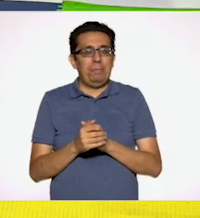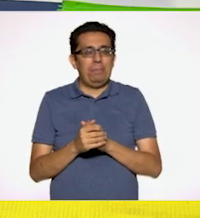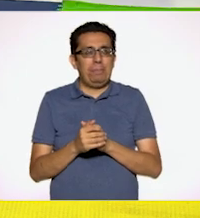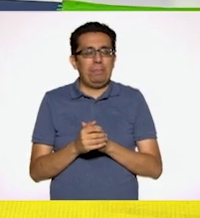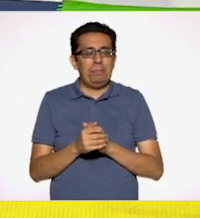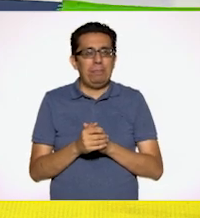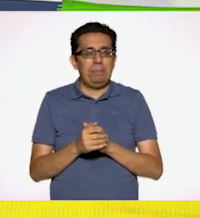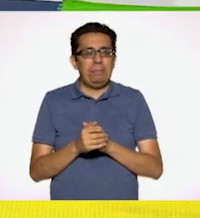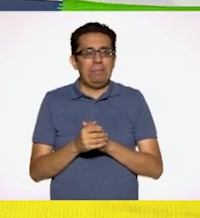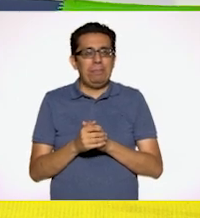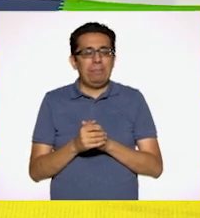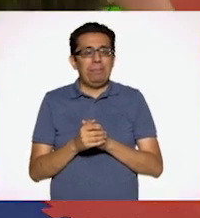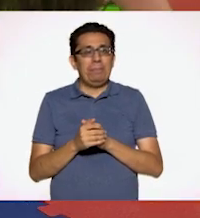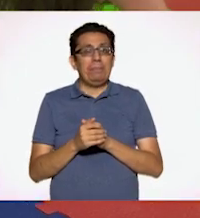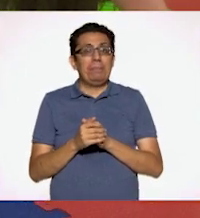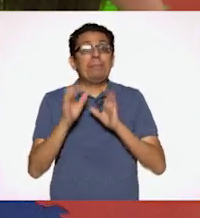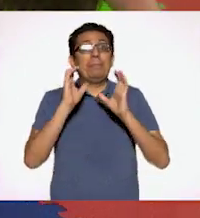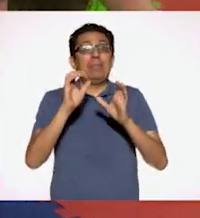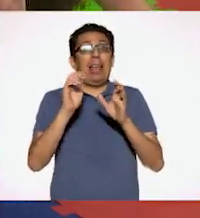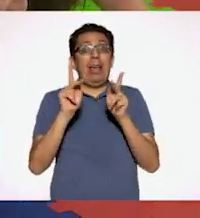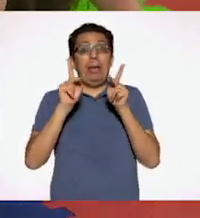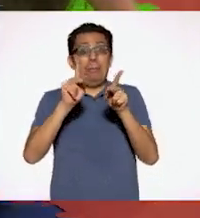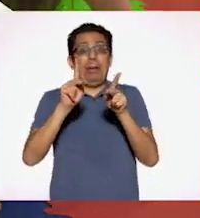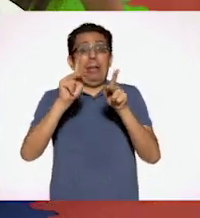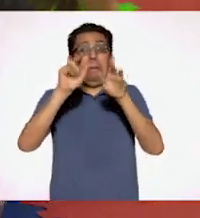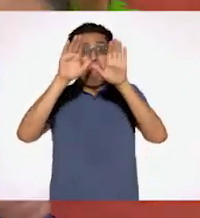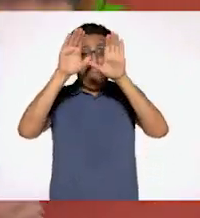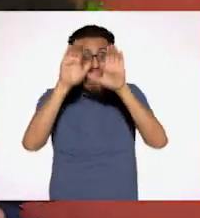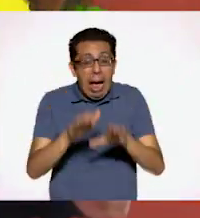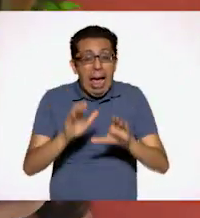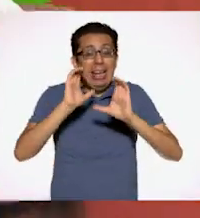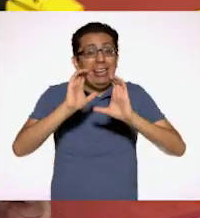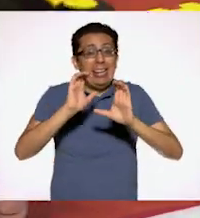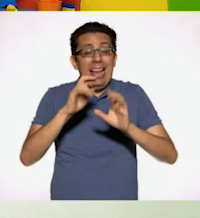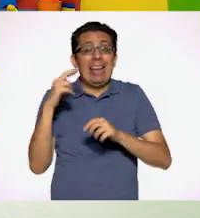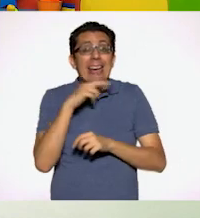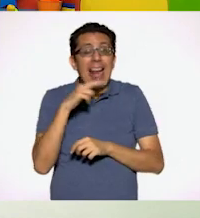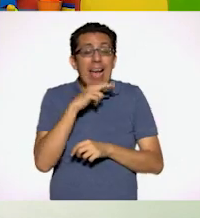¡Rápido, que se cae el puente! ¡Se cae encima de ti! ¡Tú puedes! ¡Se cae!